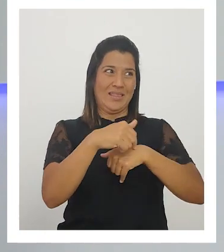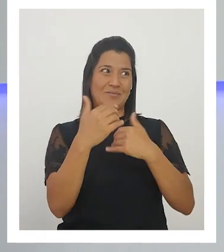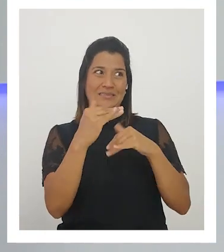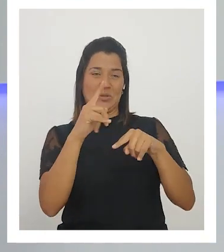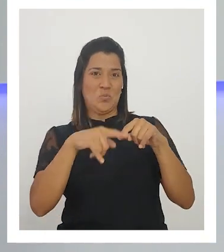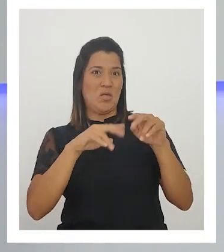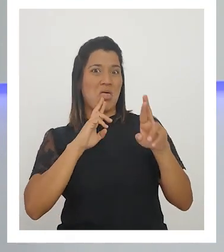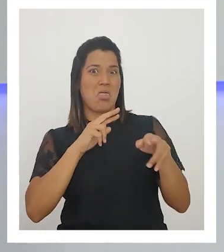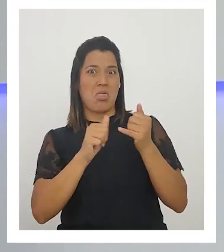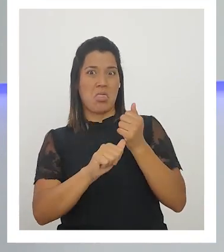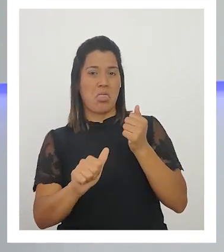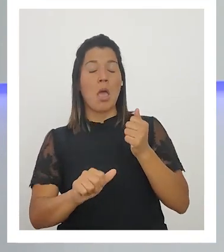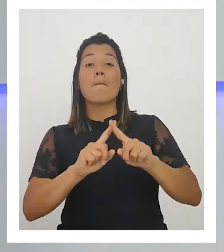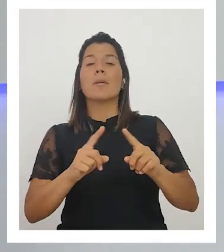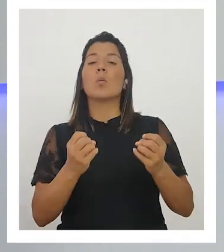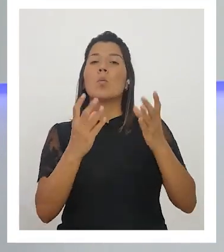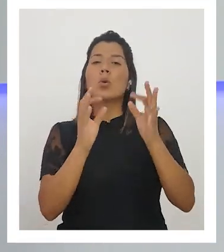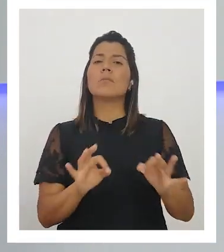es importante